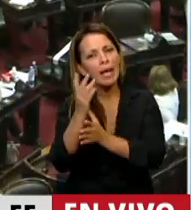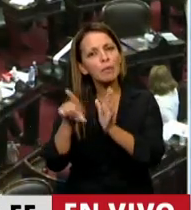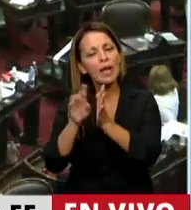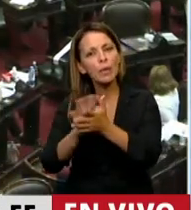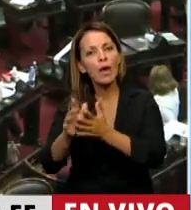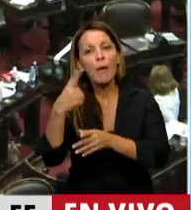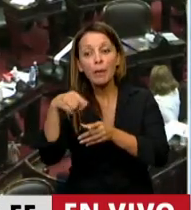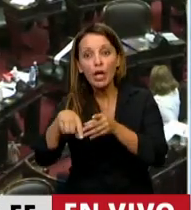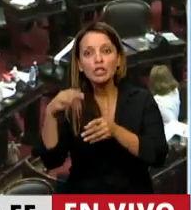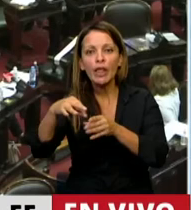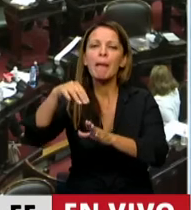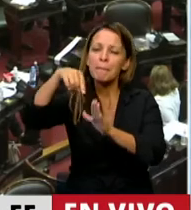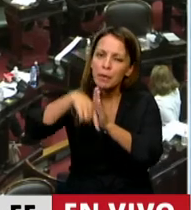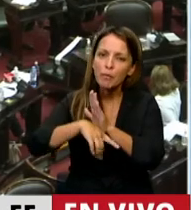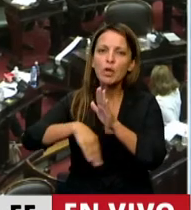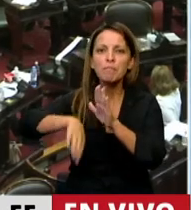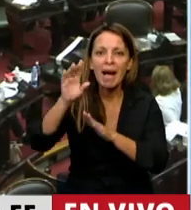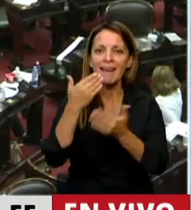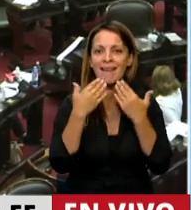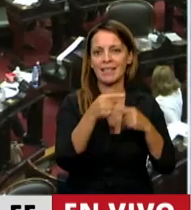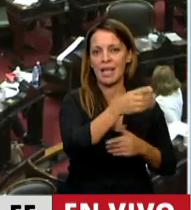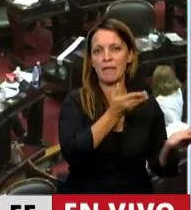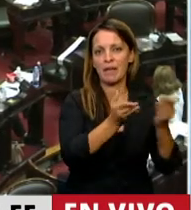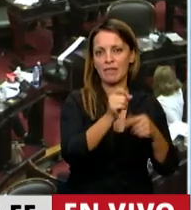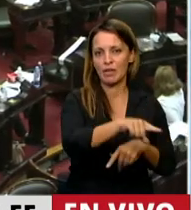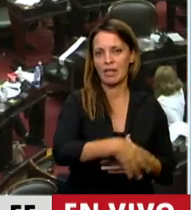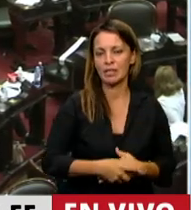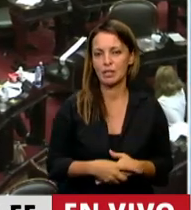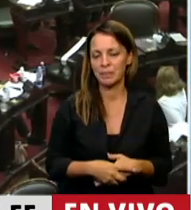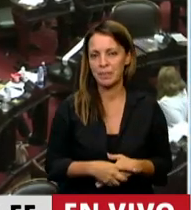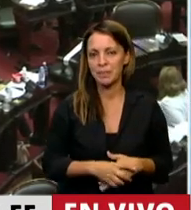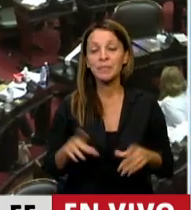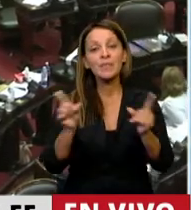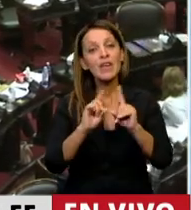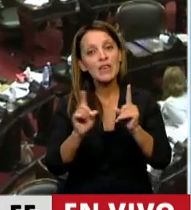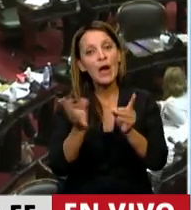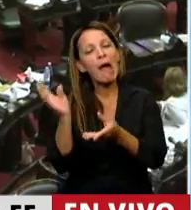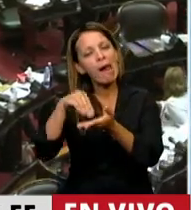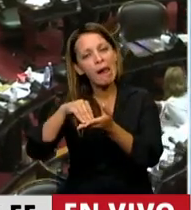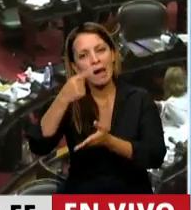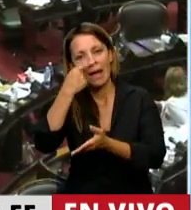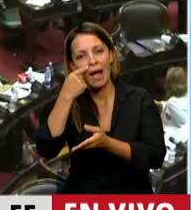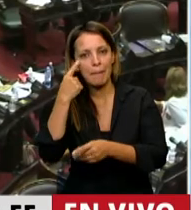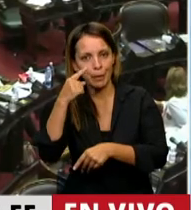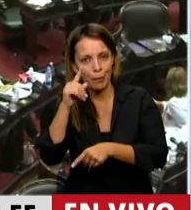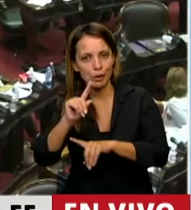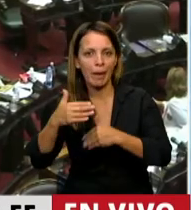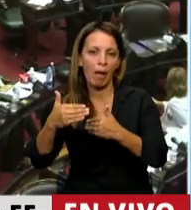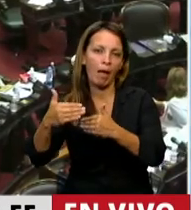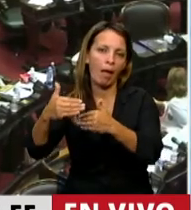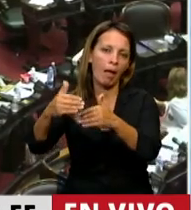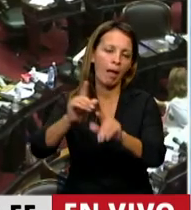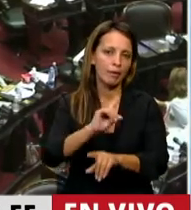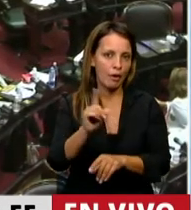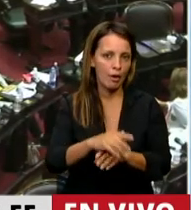ese marco legal tiene que profundizar todo lo bueno que hicimos. No sea cosa que metamos intereses que atrasan, intereses